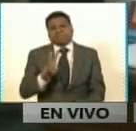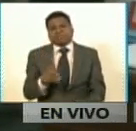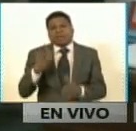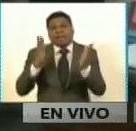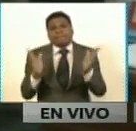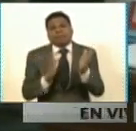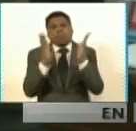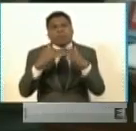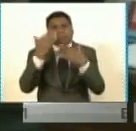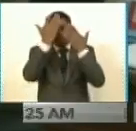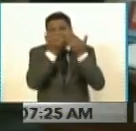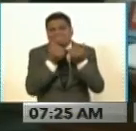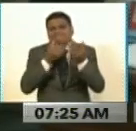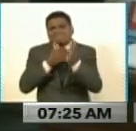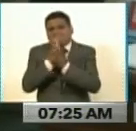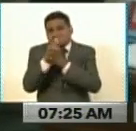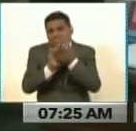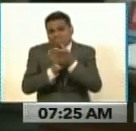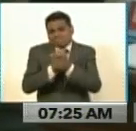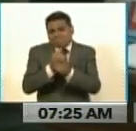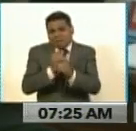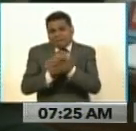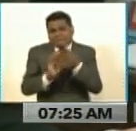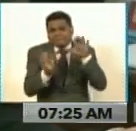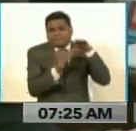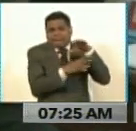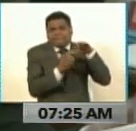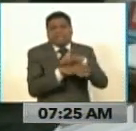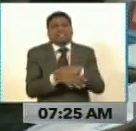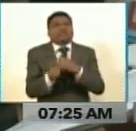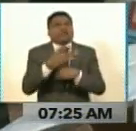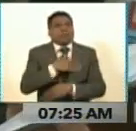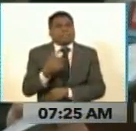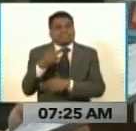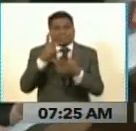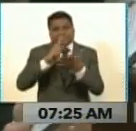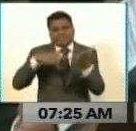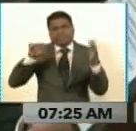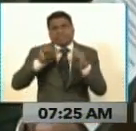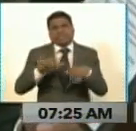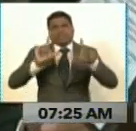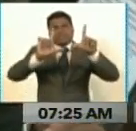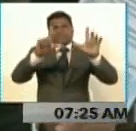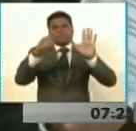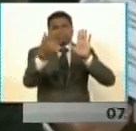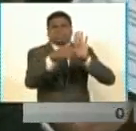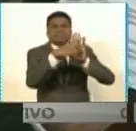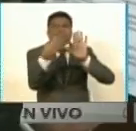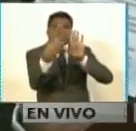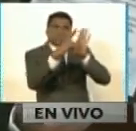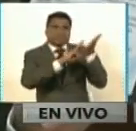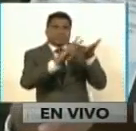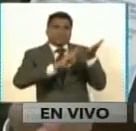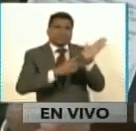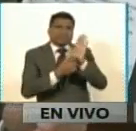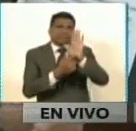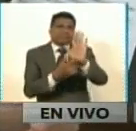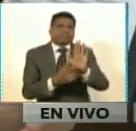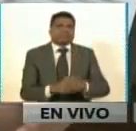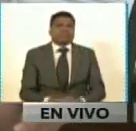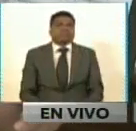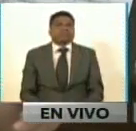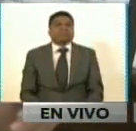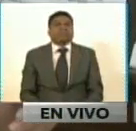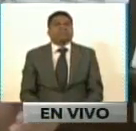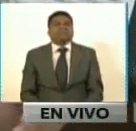el contrabando Yo quiero permitirme en tu programa leer algunos decretos de Colombia que